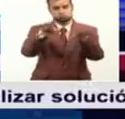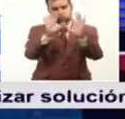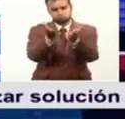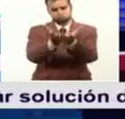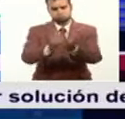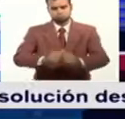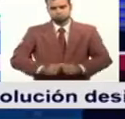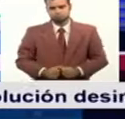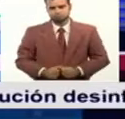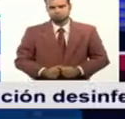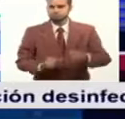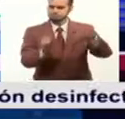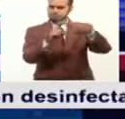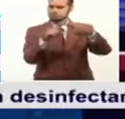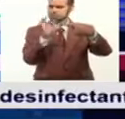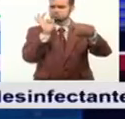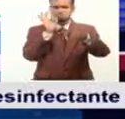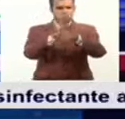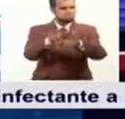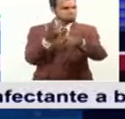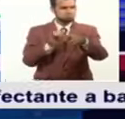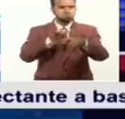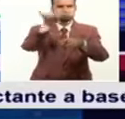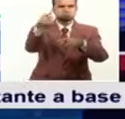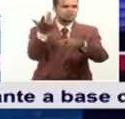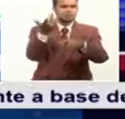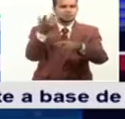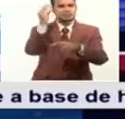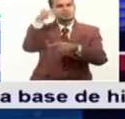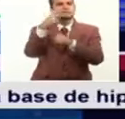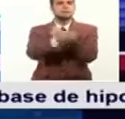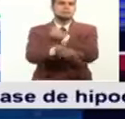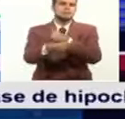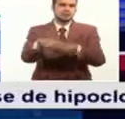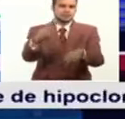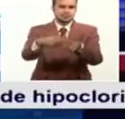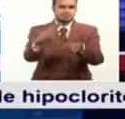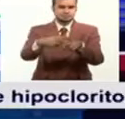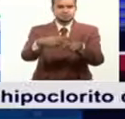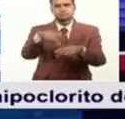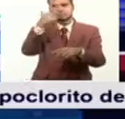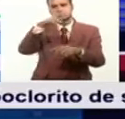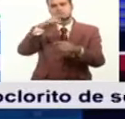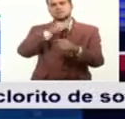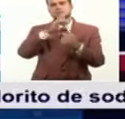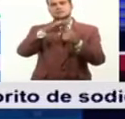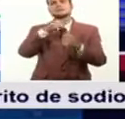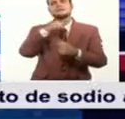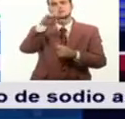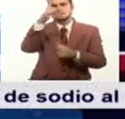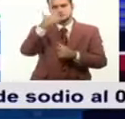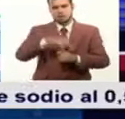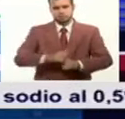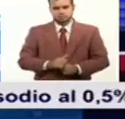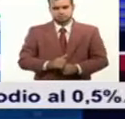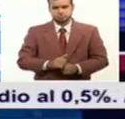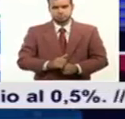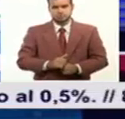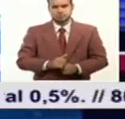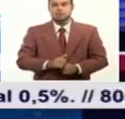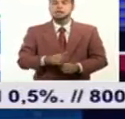primera misión médica tuvo como centro a Argelia, la cual dio inicio un 23 de mayo de